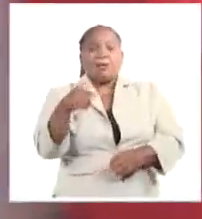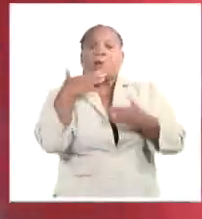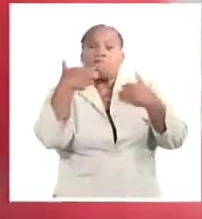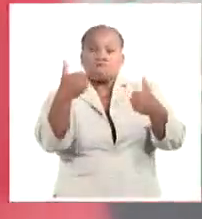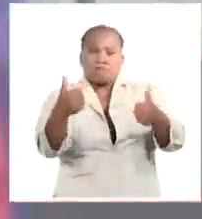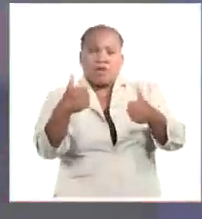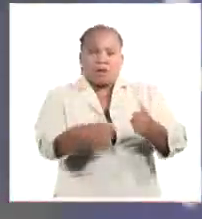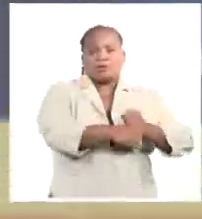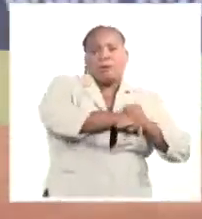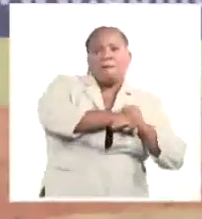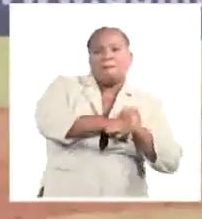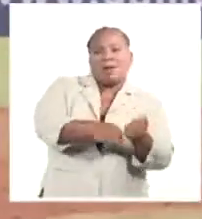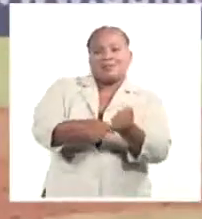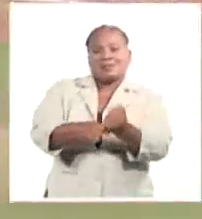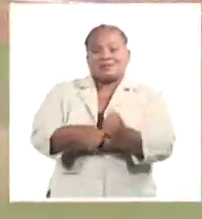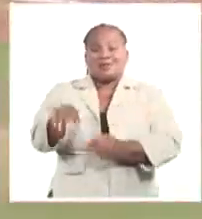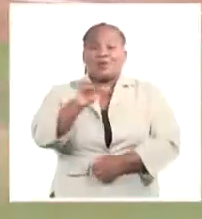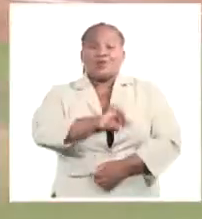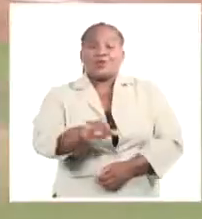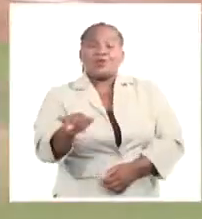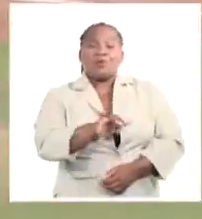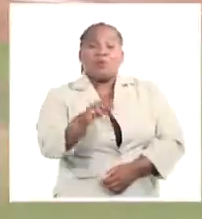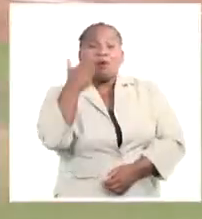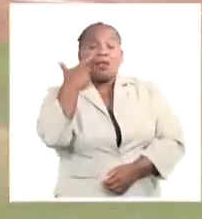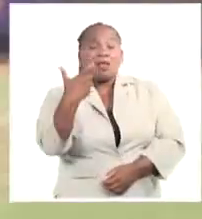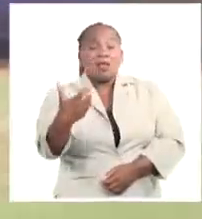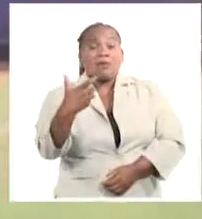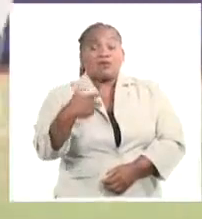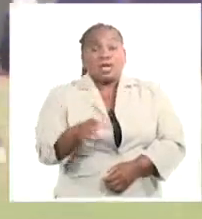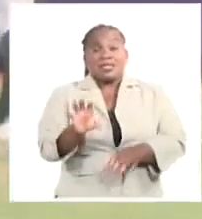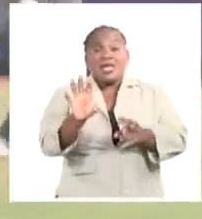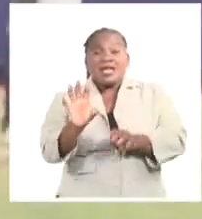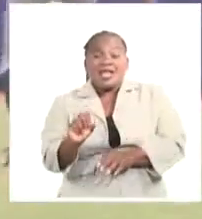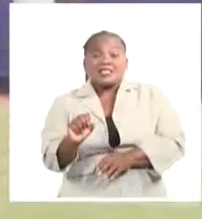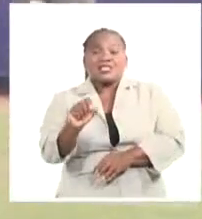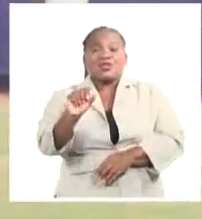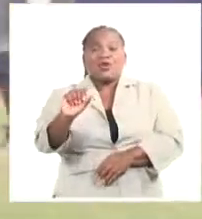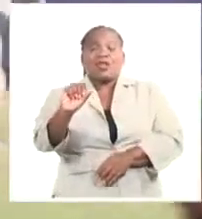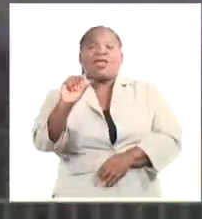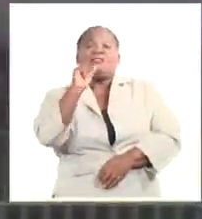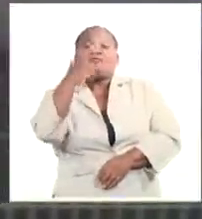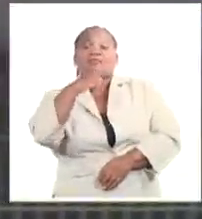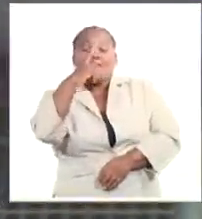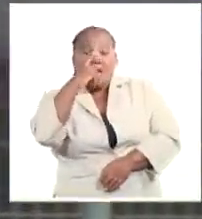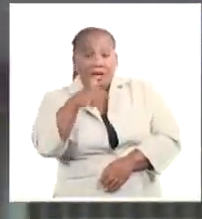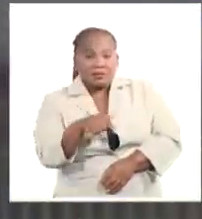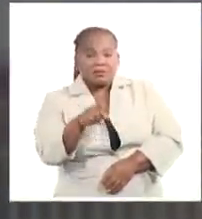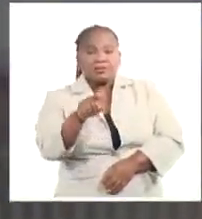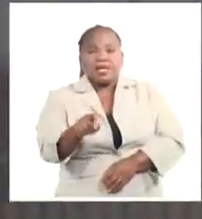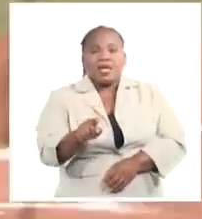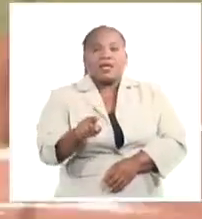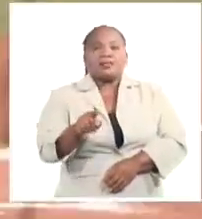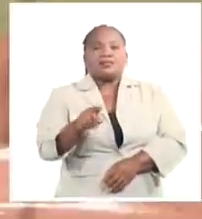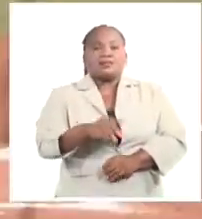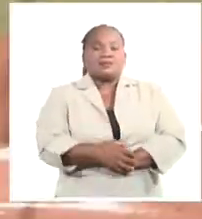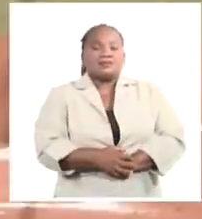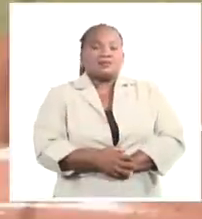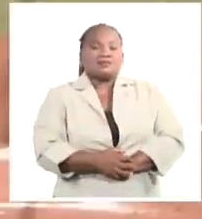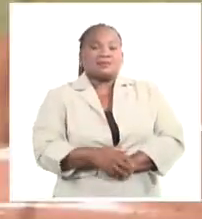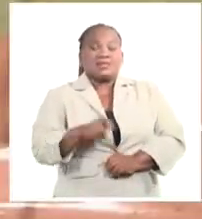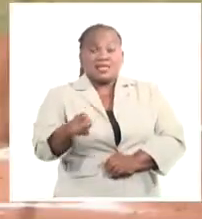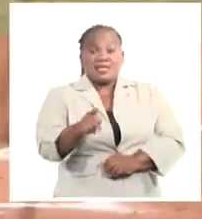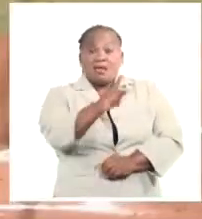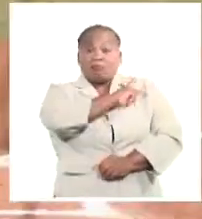los bateadores, donde también sobresalió el receptor Dian González, de 1-1 con 3 carreras empujadas. Esta